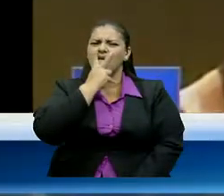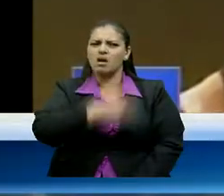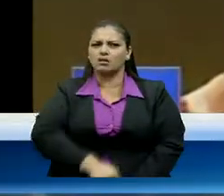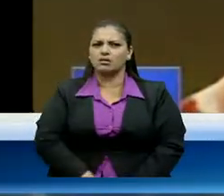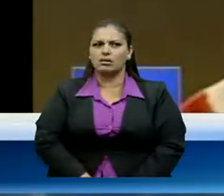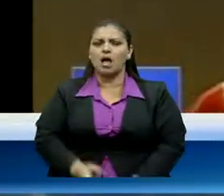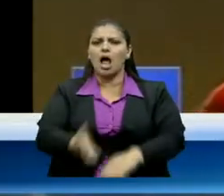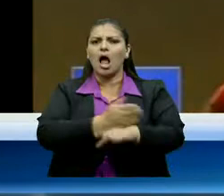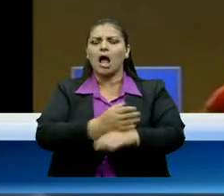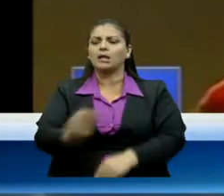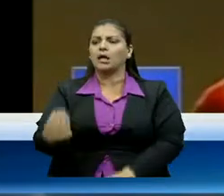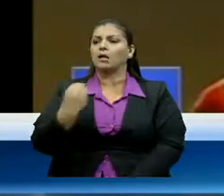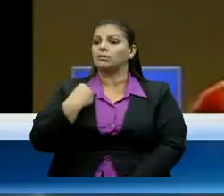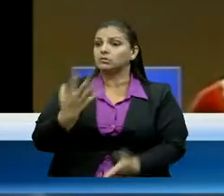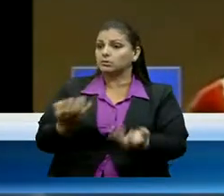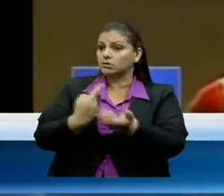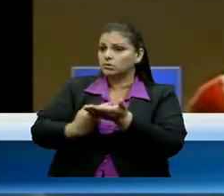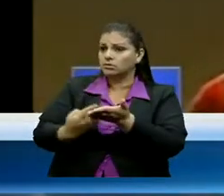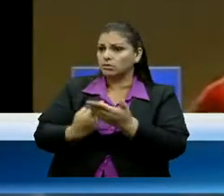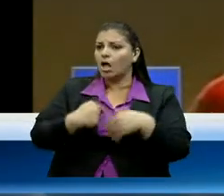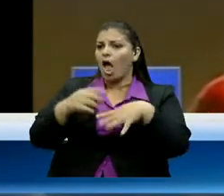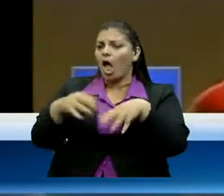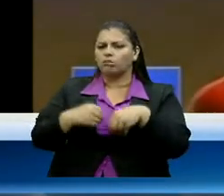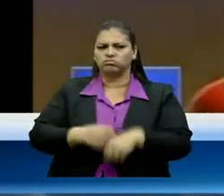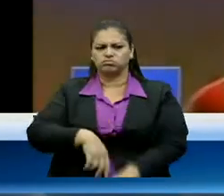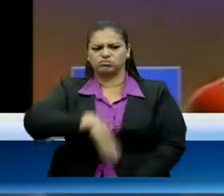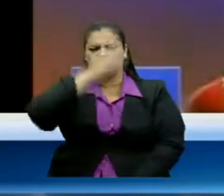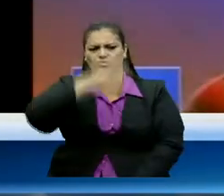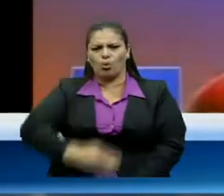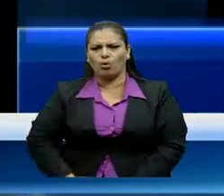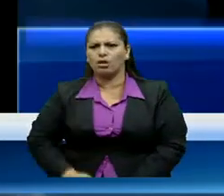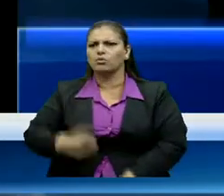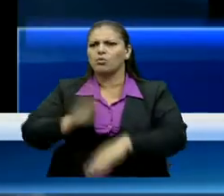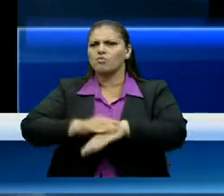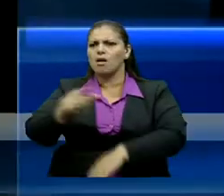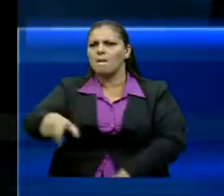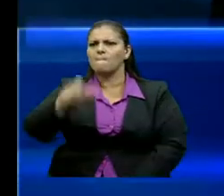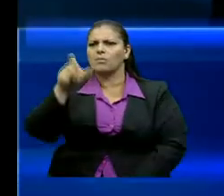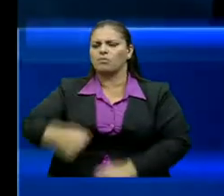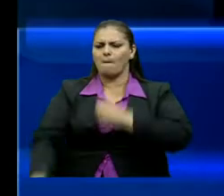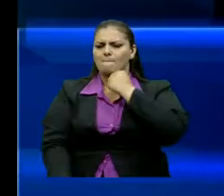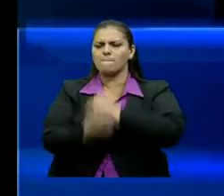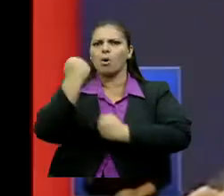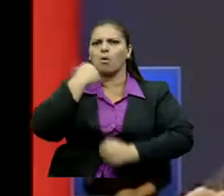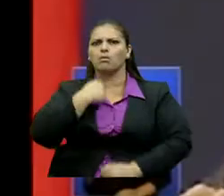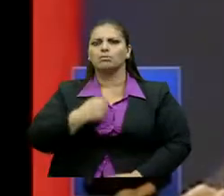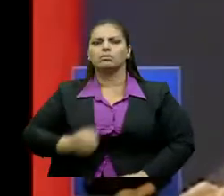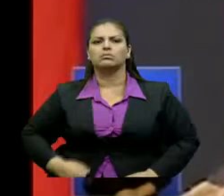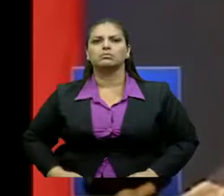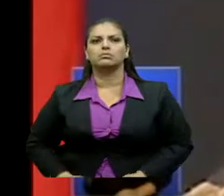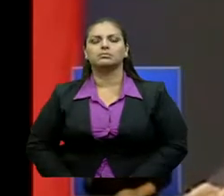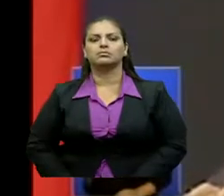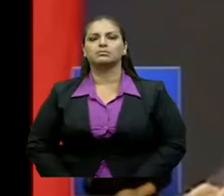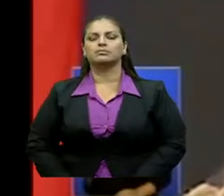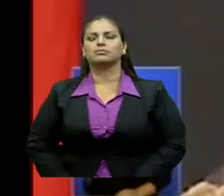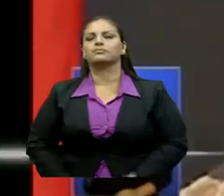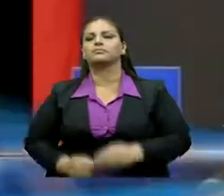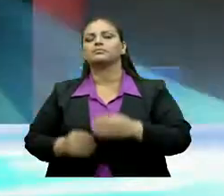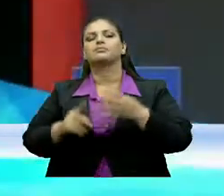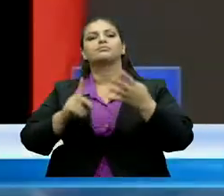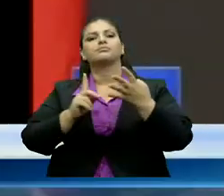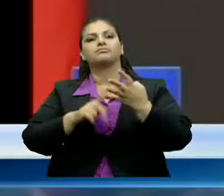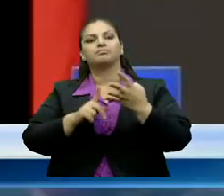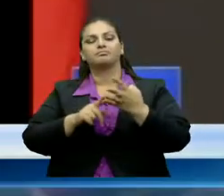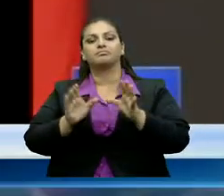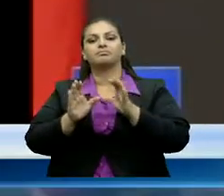Yo nunca acepté reunirme porque me indignan los traidores. Oposición a elecciones. La dirigencia indígena, Pachacuti, traicionó a